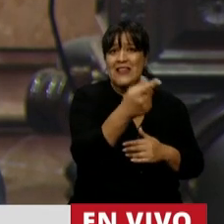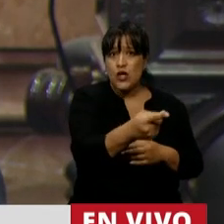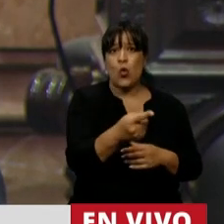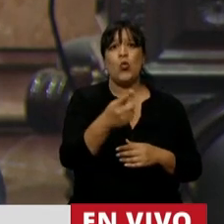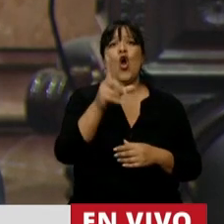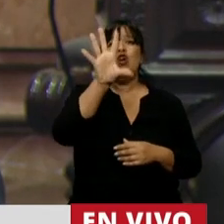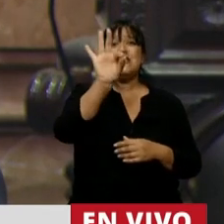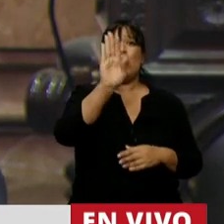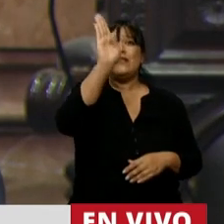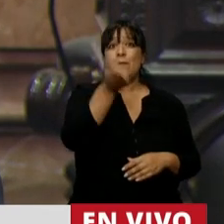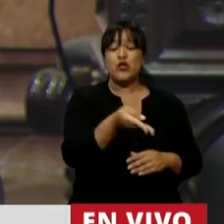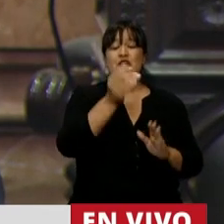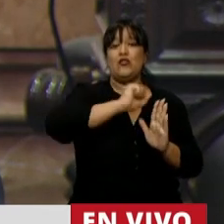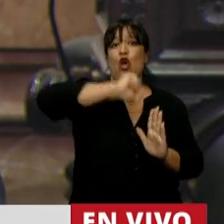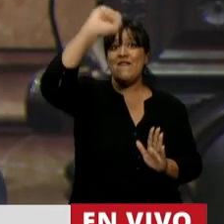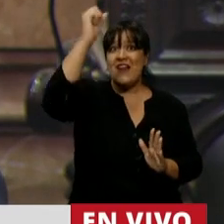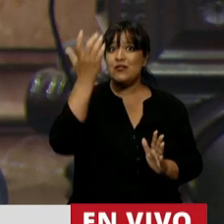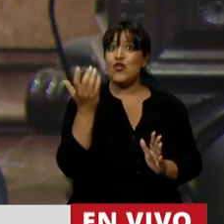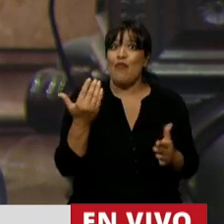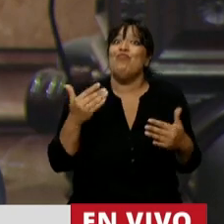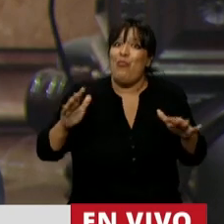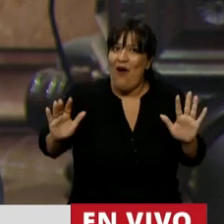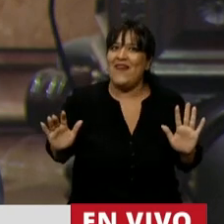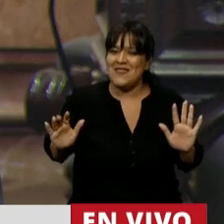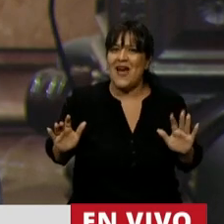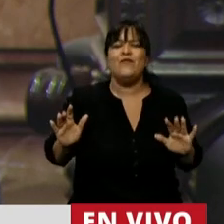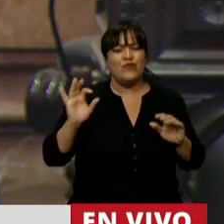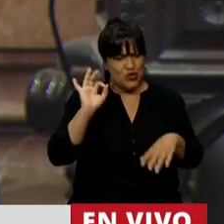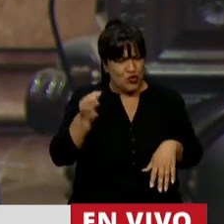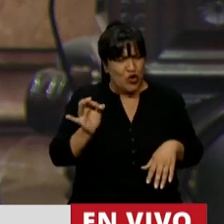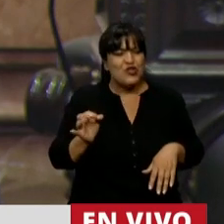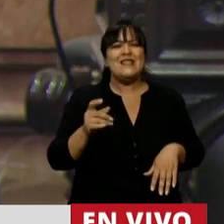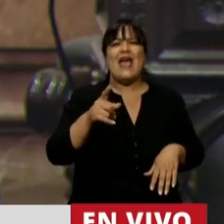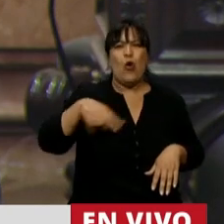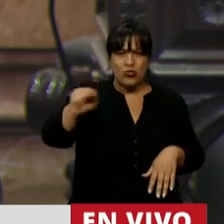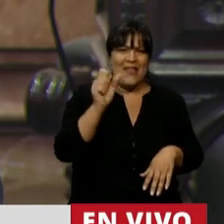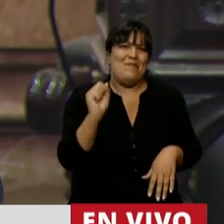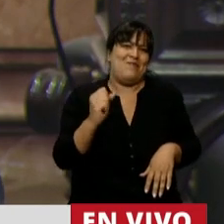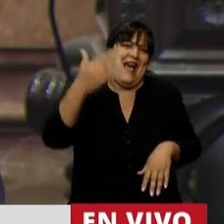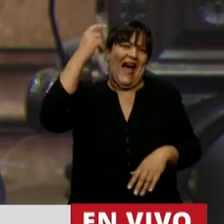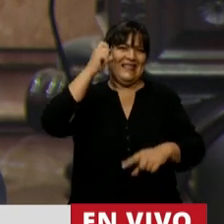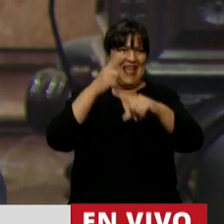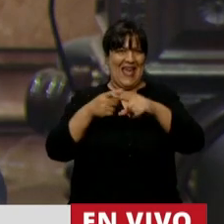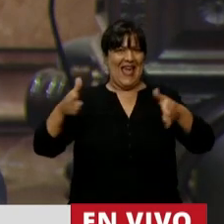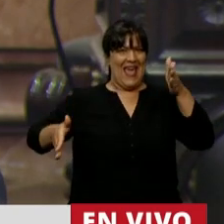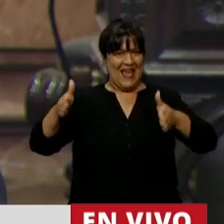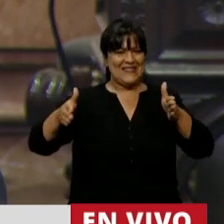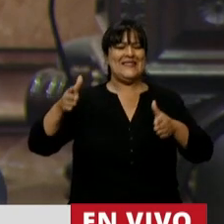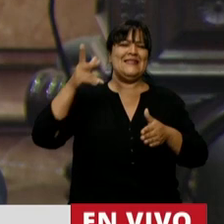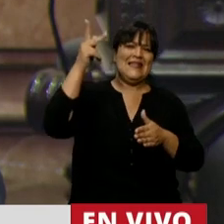un 50% de inflación. Y yo sé que ustedes en cada uno de los periodos que gobernaron a la inflación la